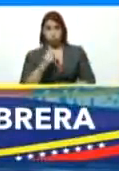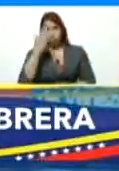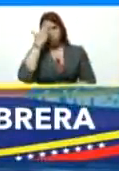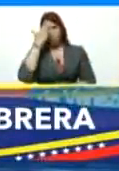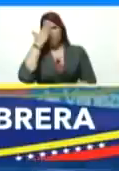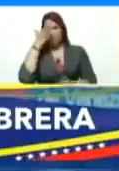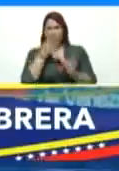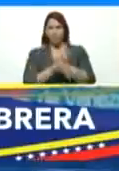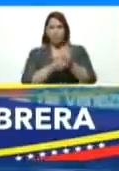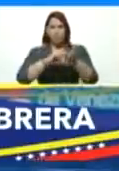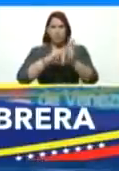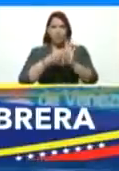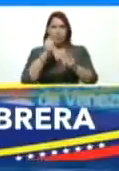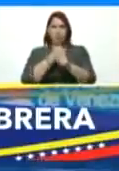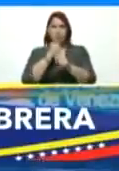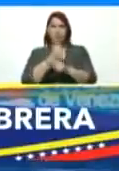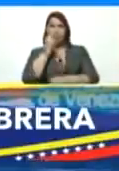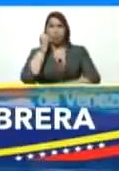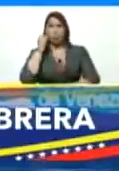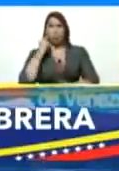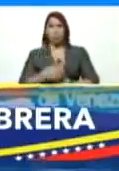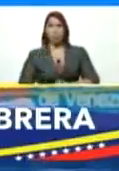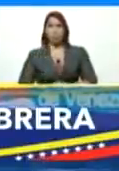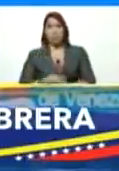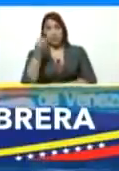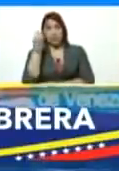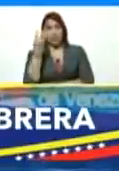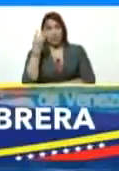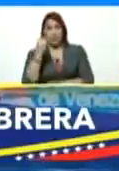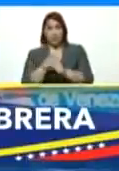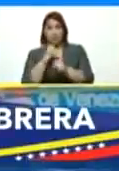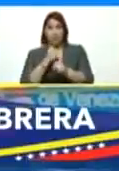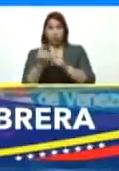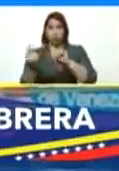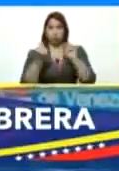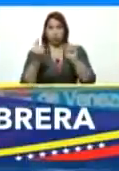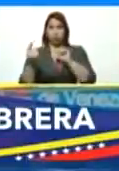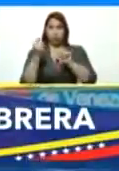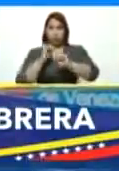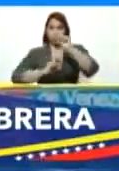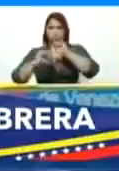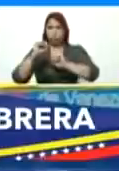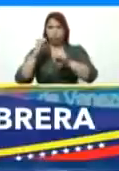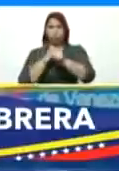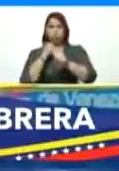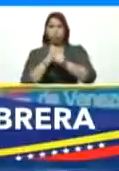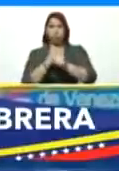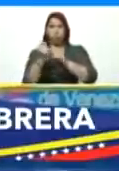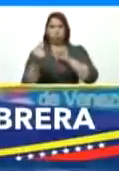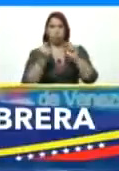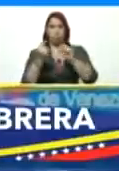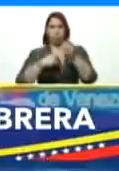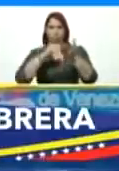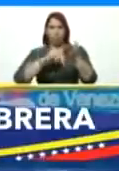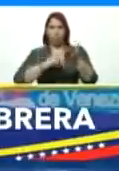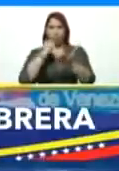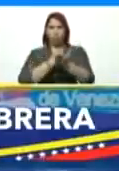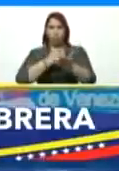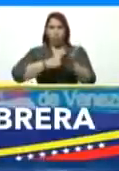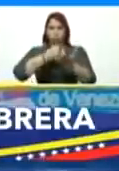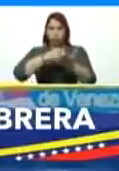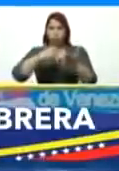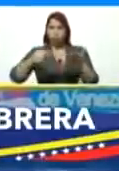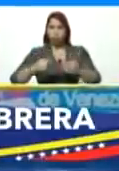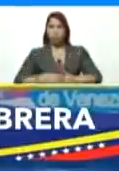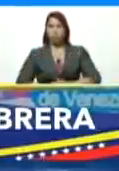que el trabajo la asamblea obrera los debates sindicales la discusión de contratos colectivos